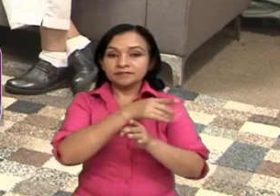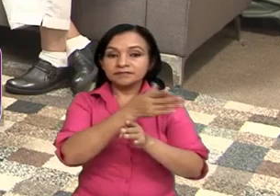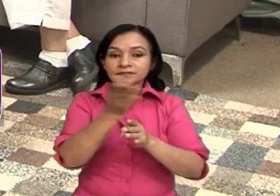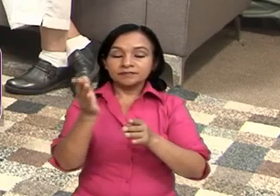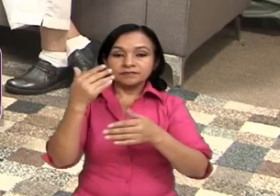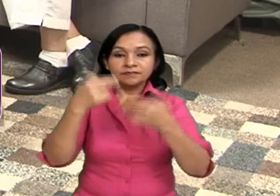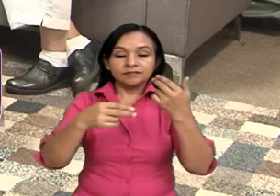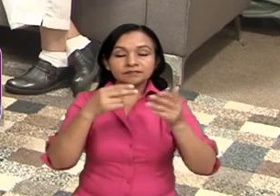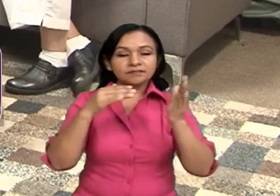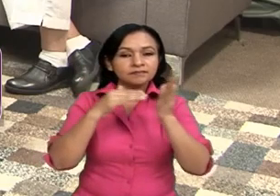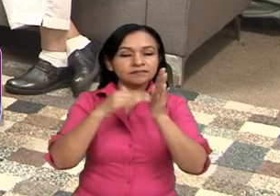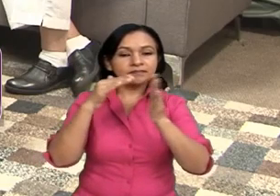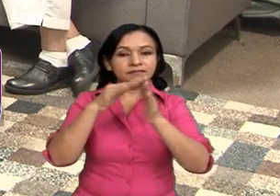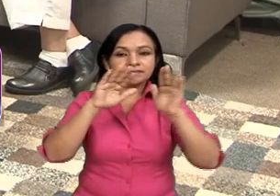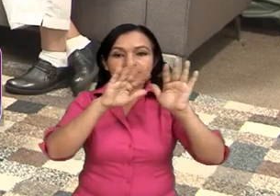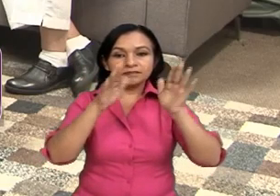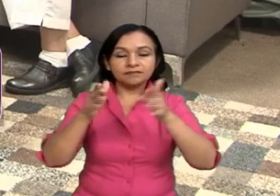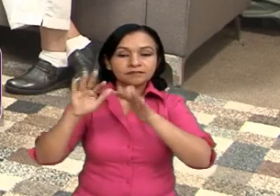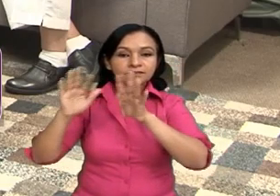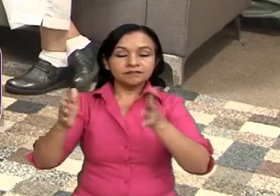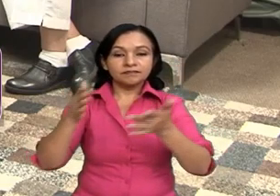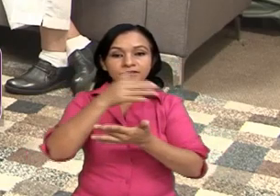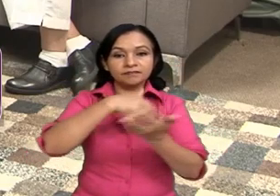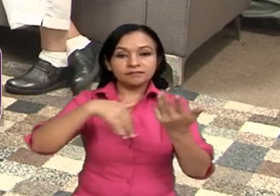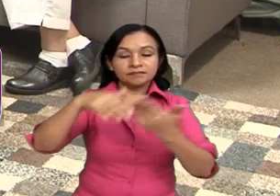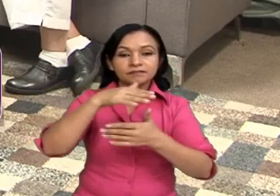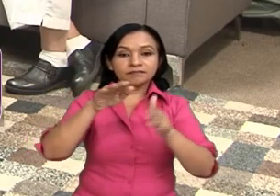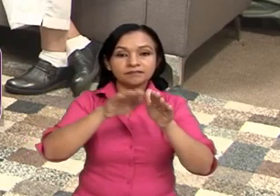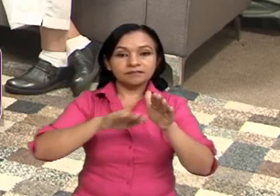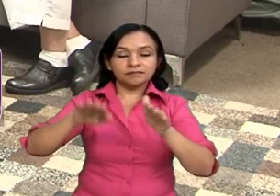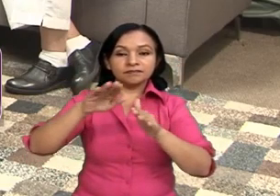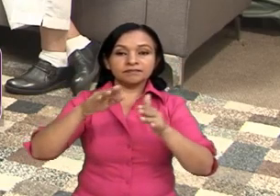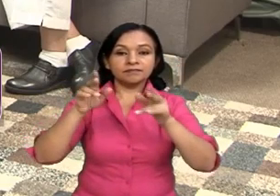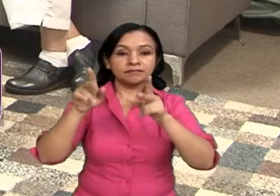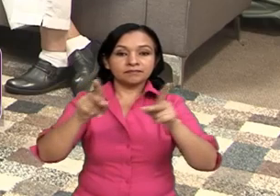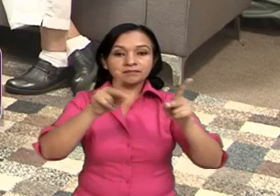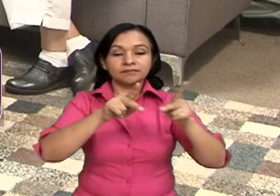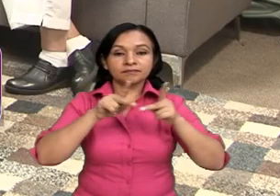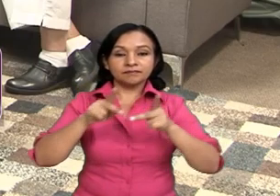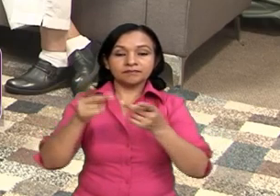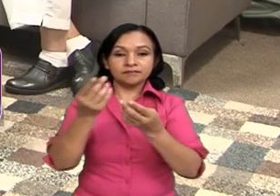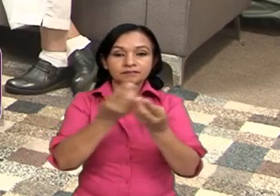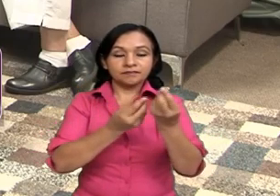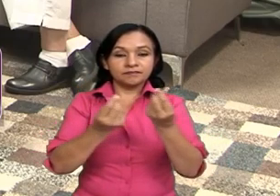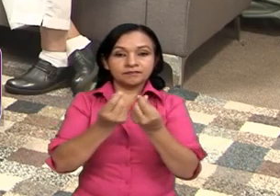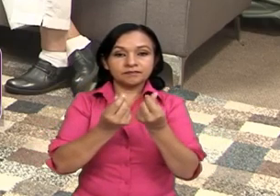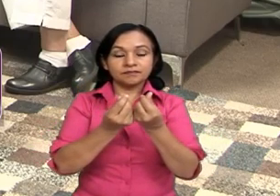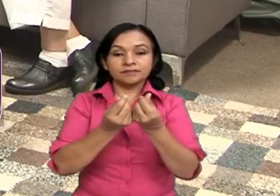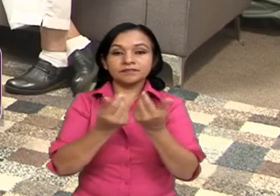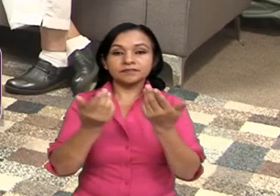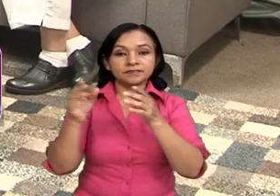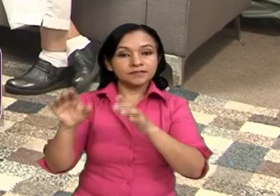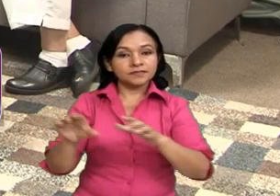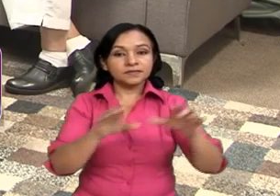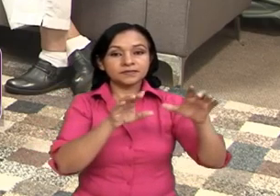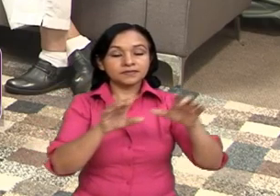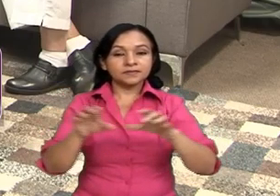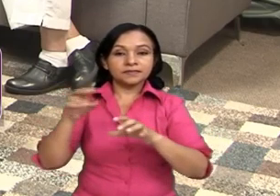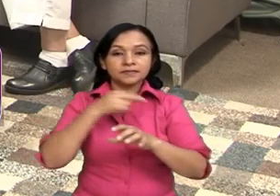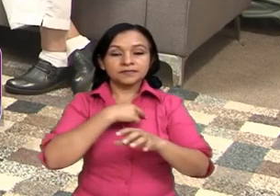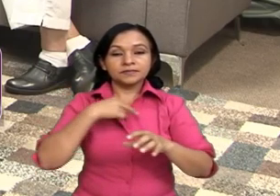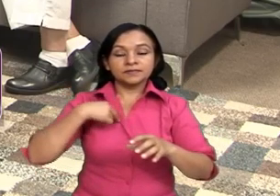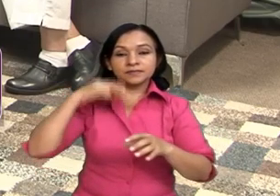al millón de mujeres involucradas directamente como sujetos. Así es, en la economía. Como centro de toda la actividad del quehacer del